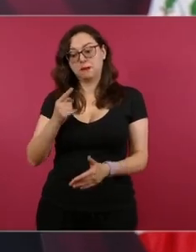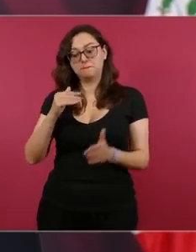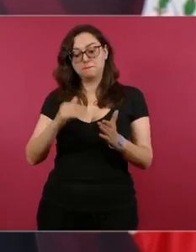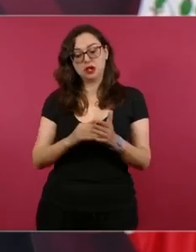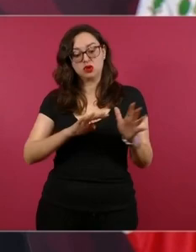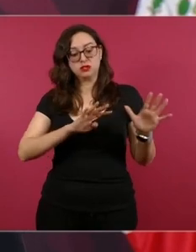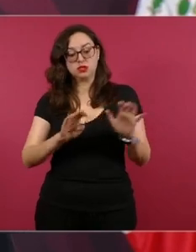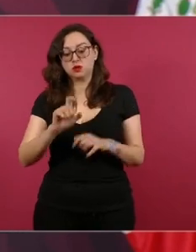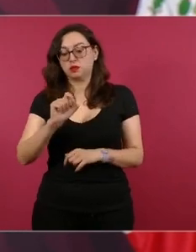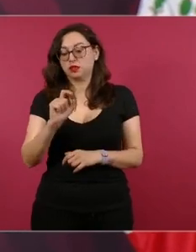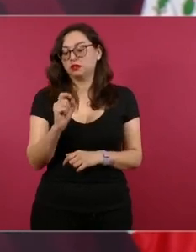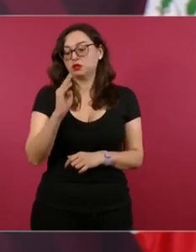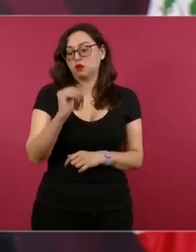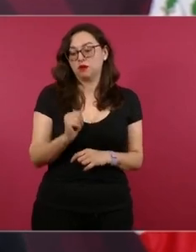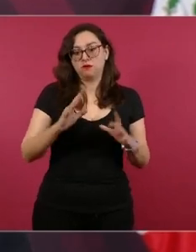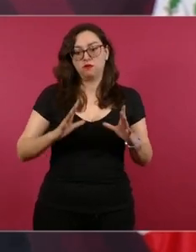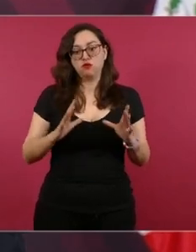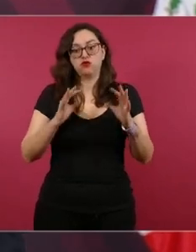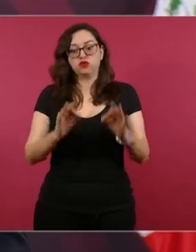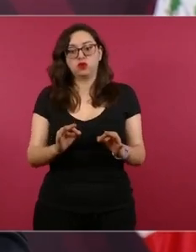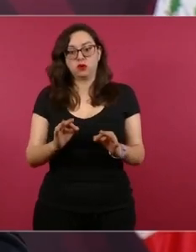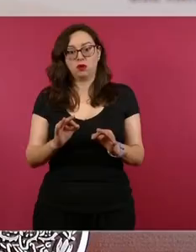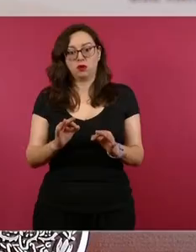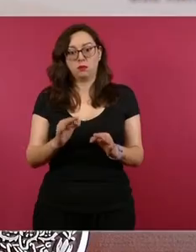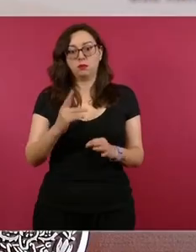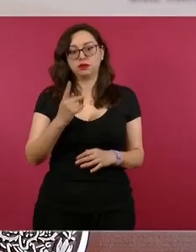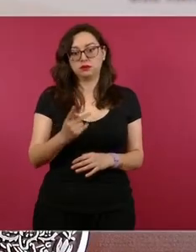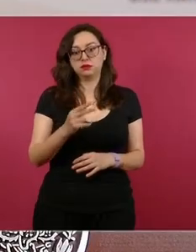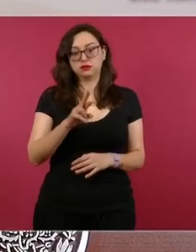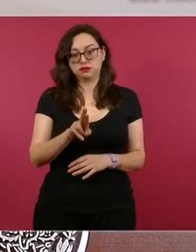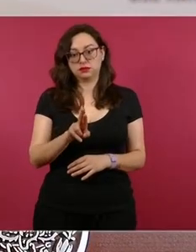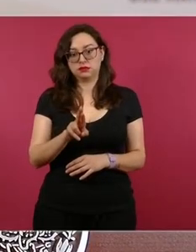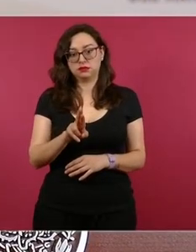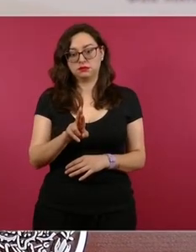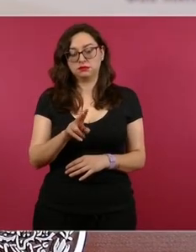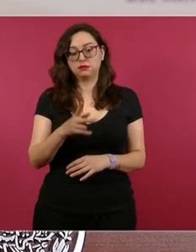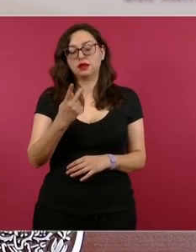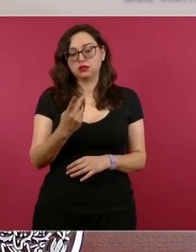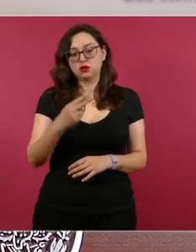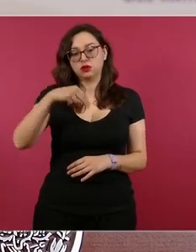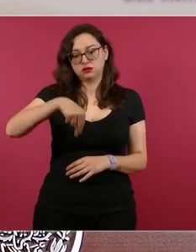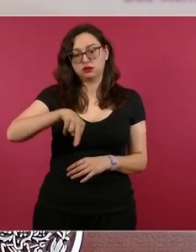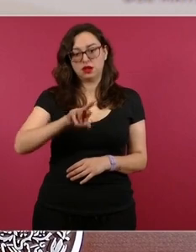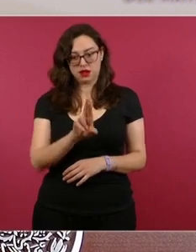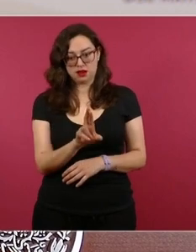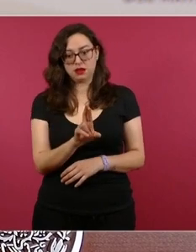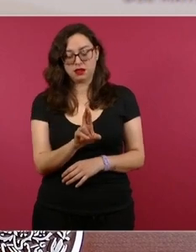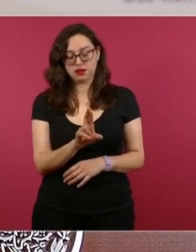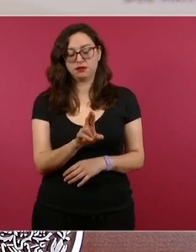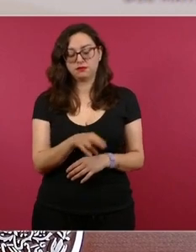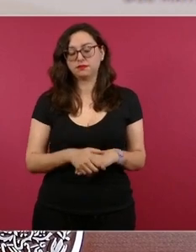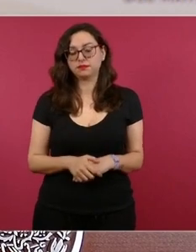1929, eso sí lo puedo decir, Partido Nacional Revolucionario, con